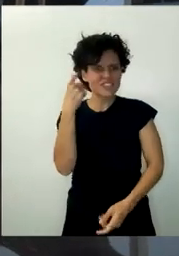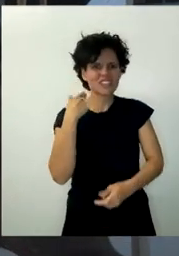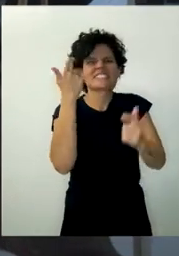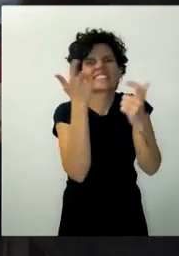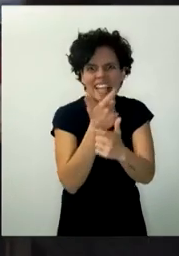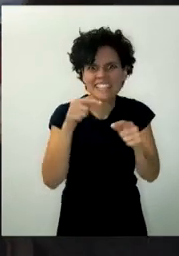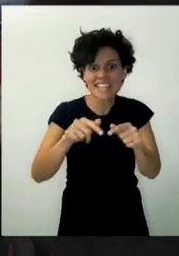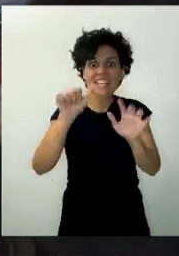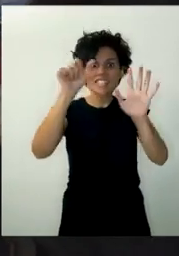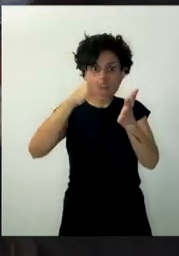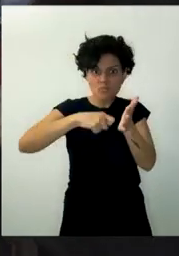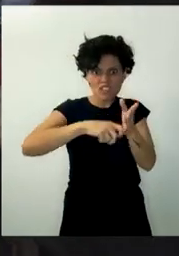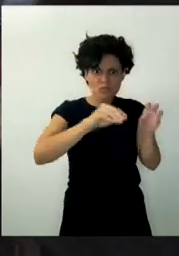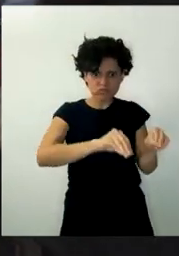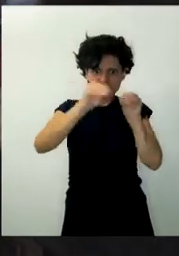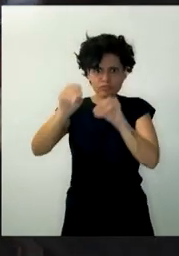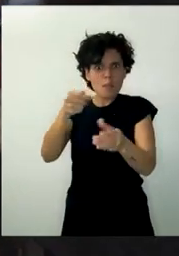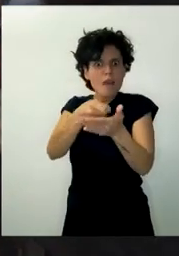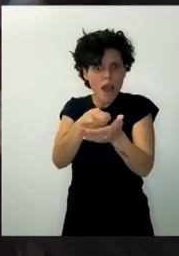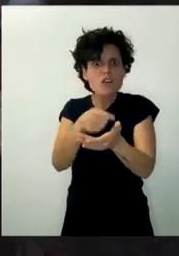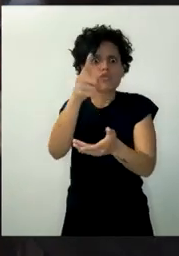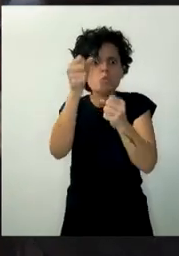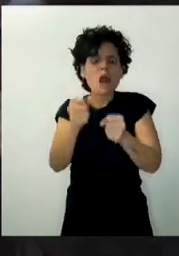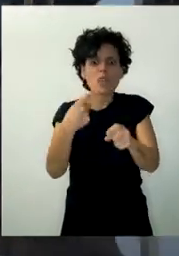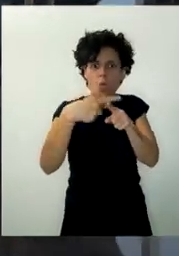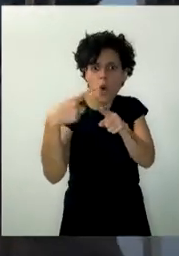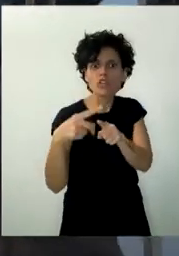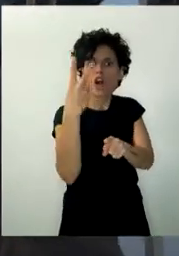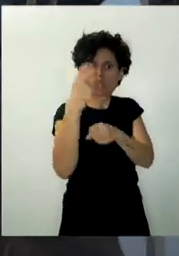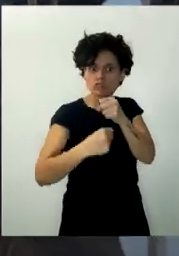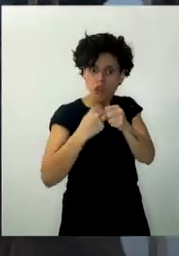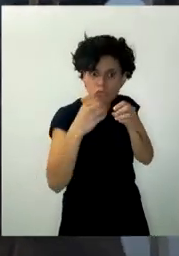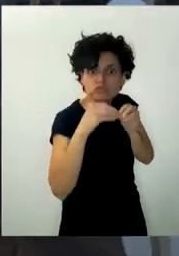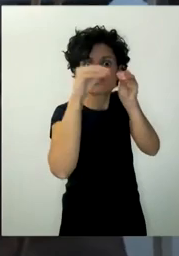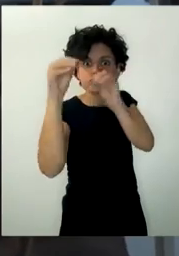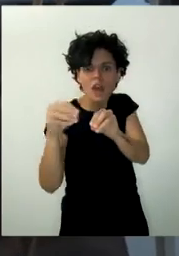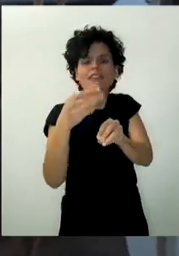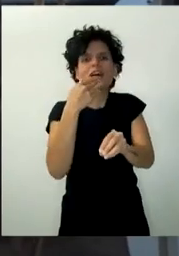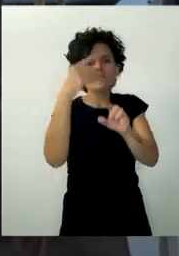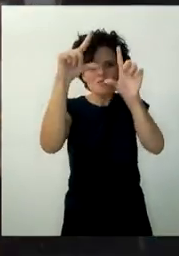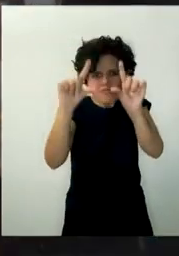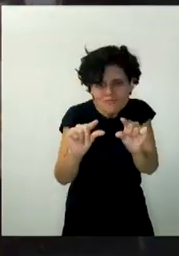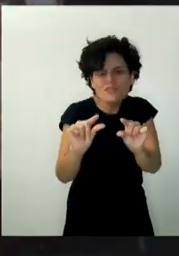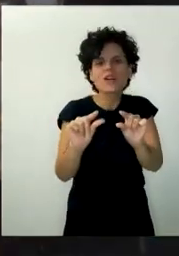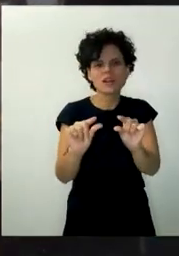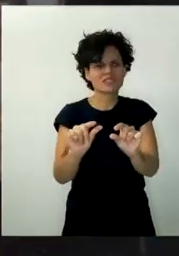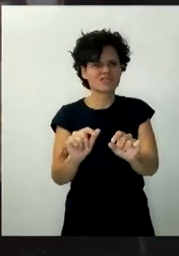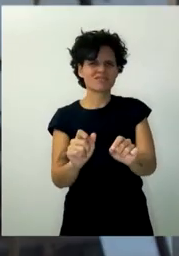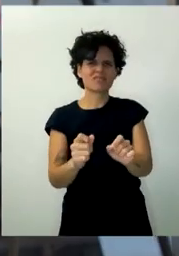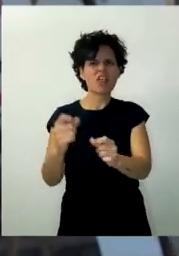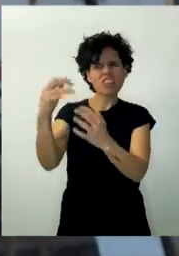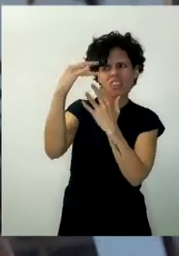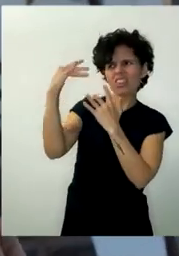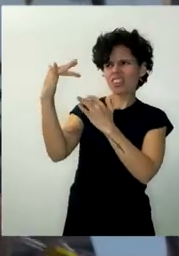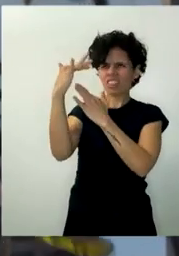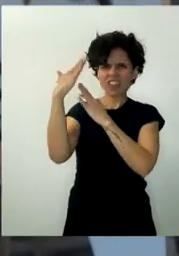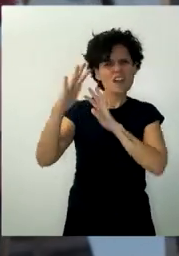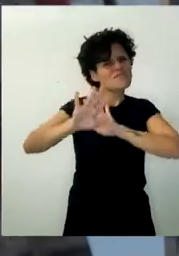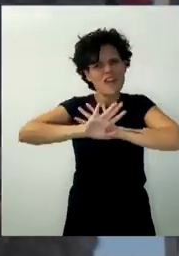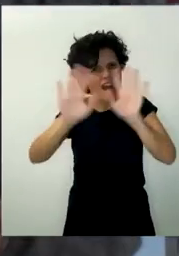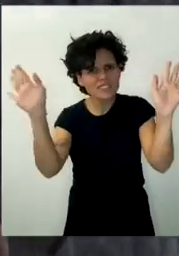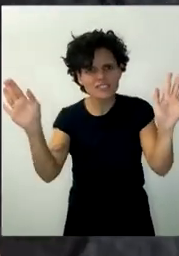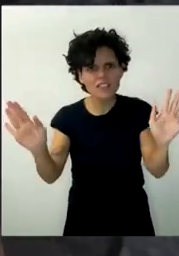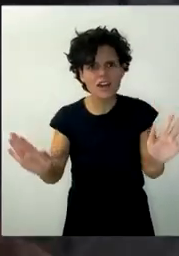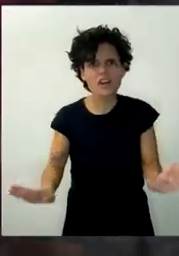Marzo es un chiste. Hasta 6 meses para empezar a pagar. Postergas a 2 cuotas al año y una tasa espectacular. ¿Ves? No más